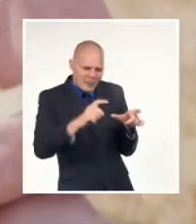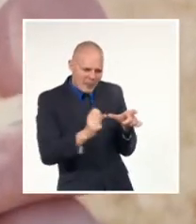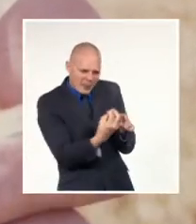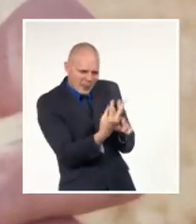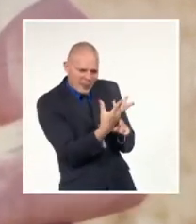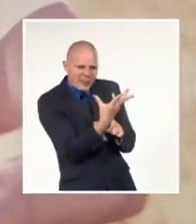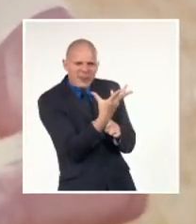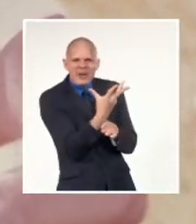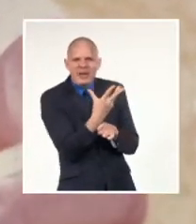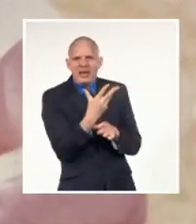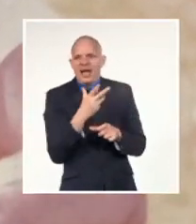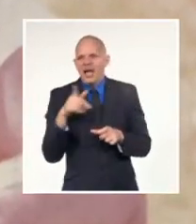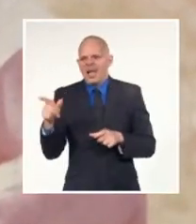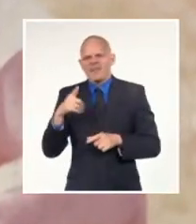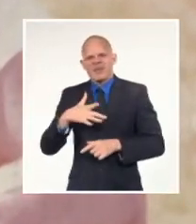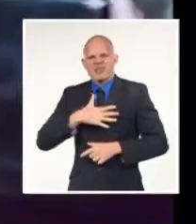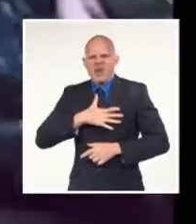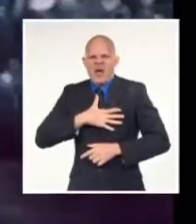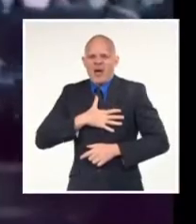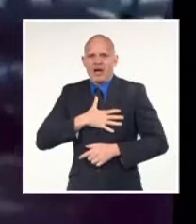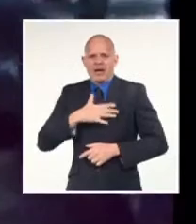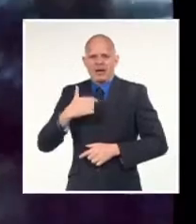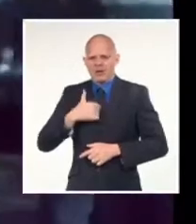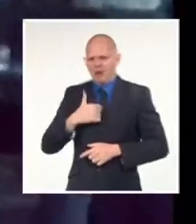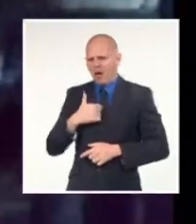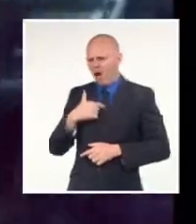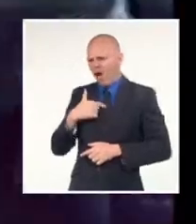humano de verdad que especial.